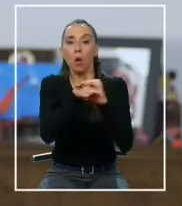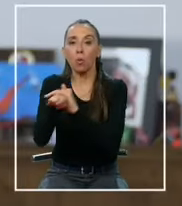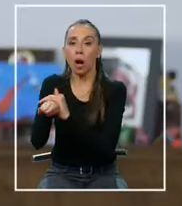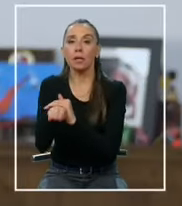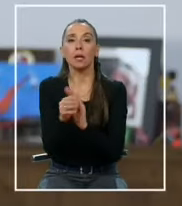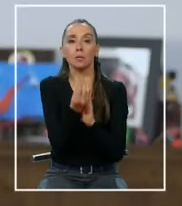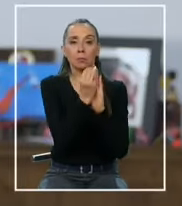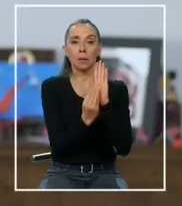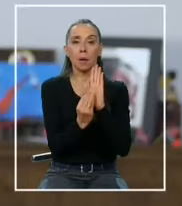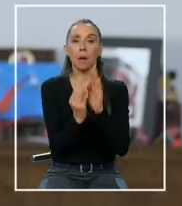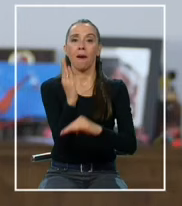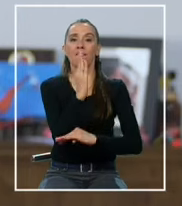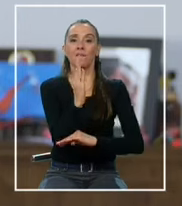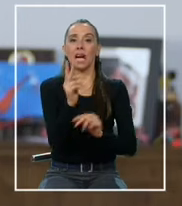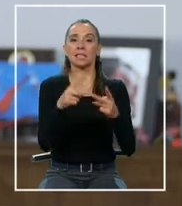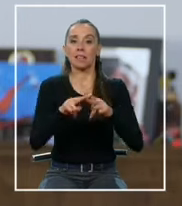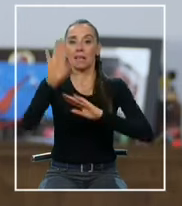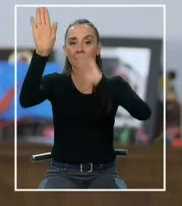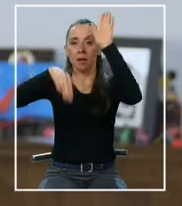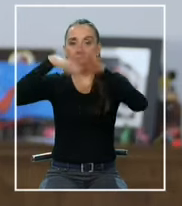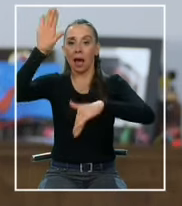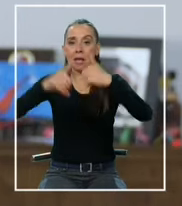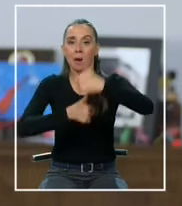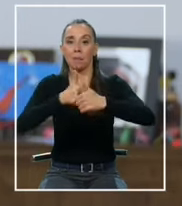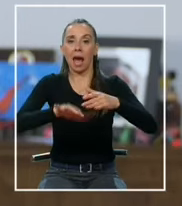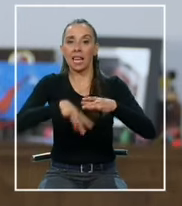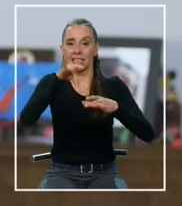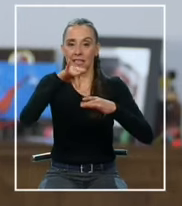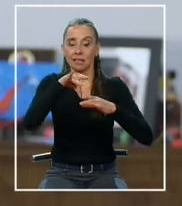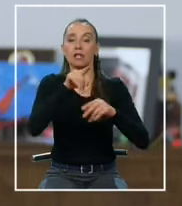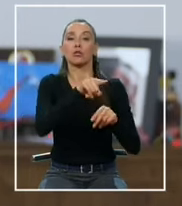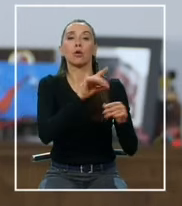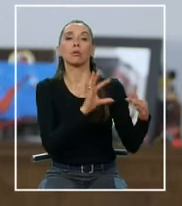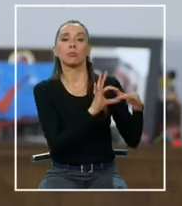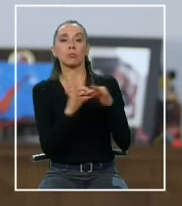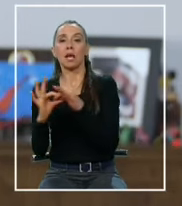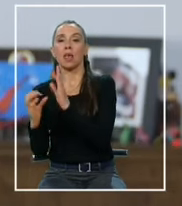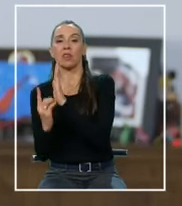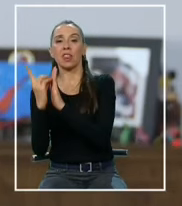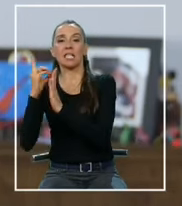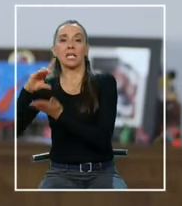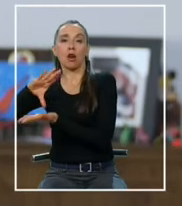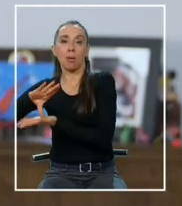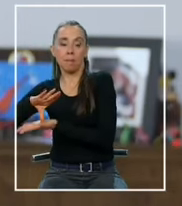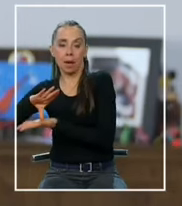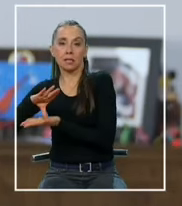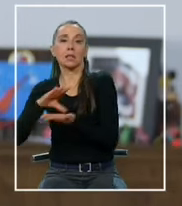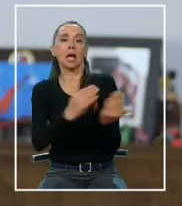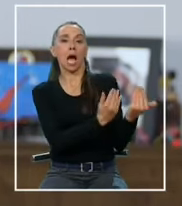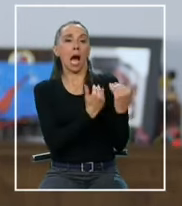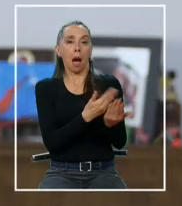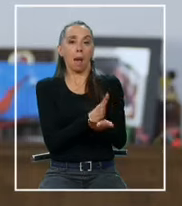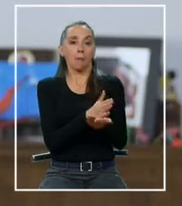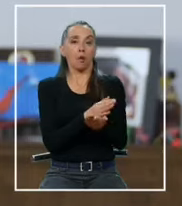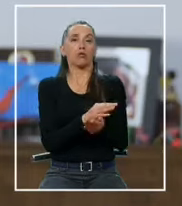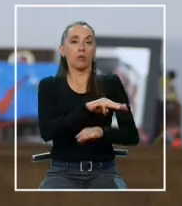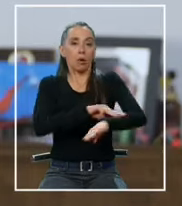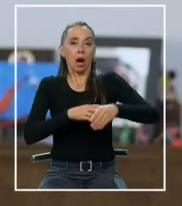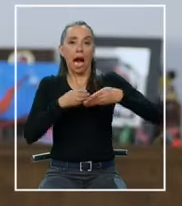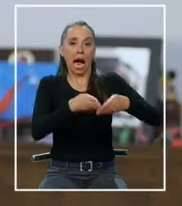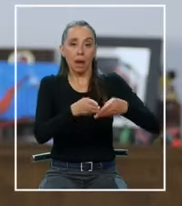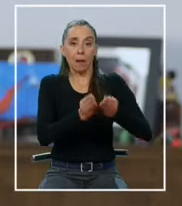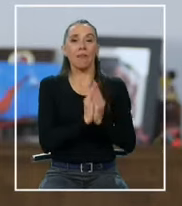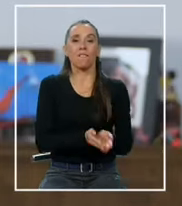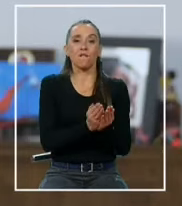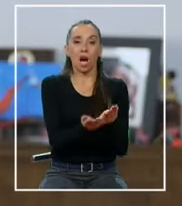bases técnicas de la licitación que se realizará a través de Desarrollo País. Para concretarlo, contaremos con el apoyo logístico de la Armada en el traslado